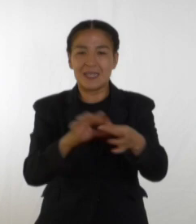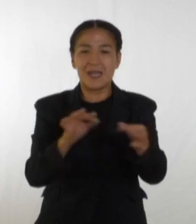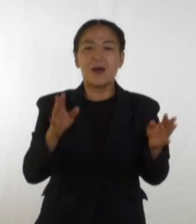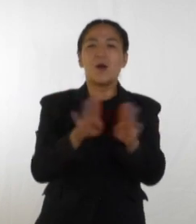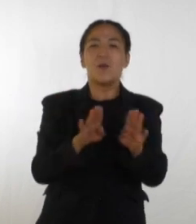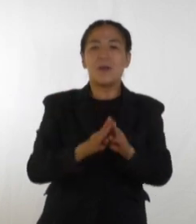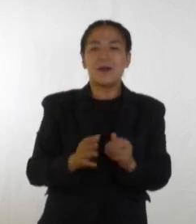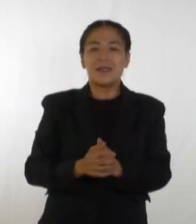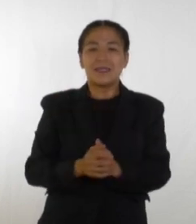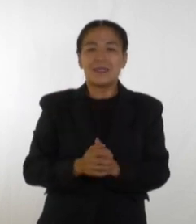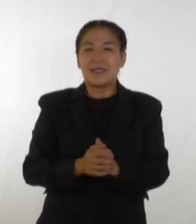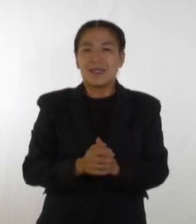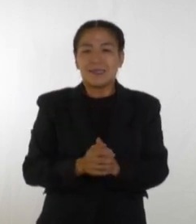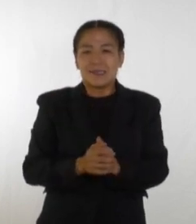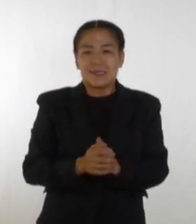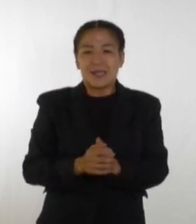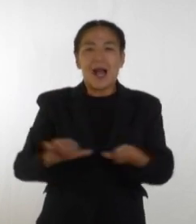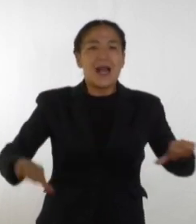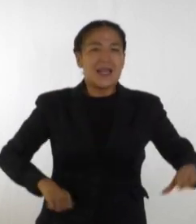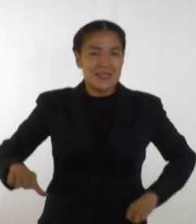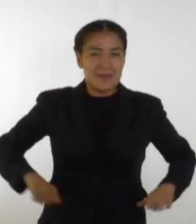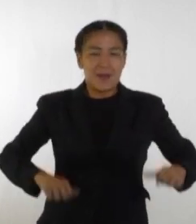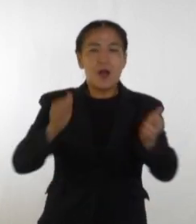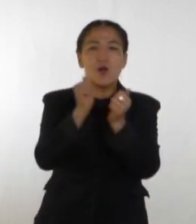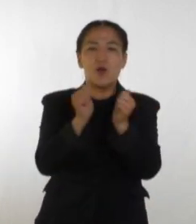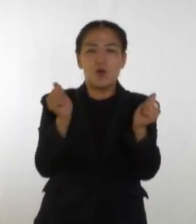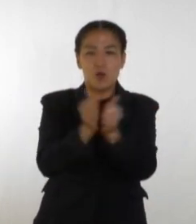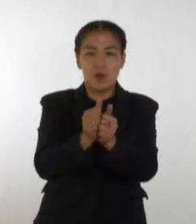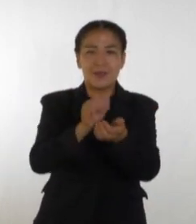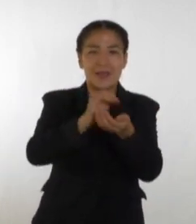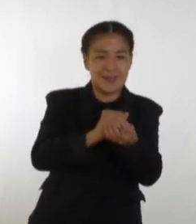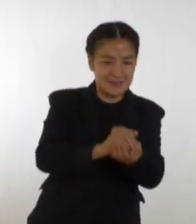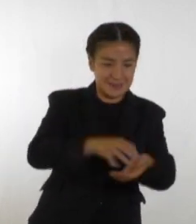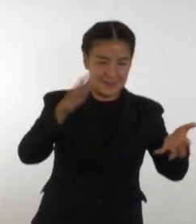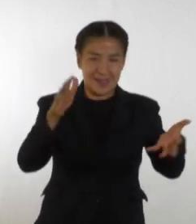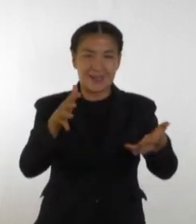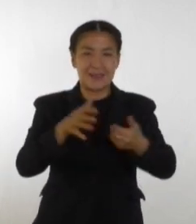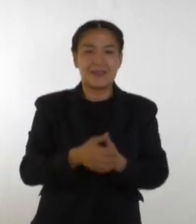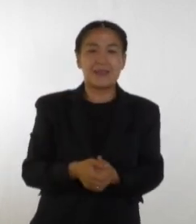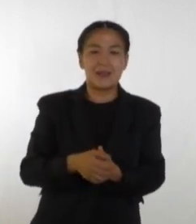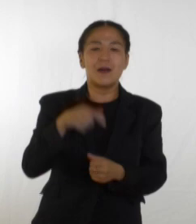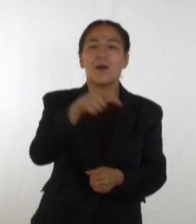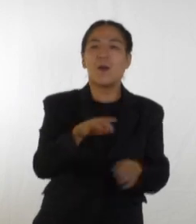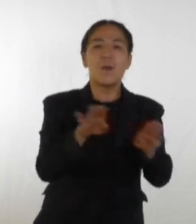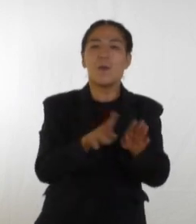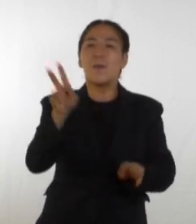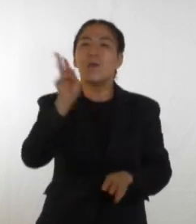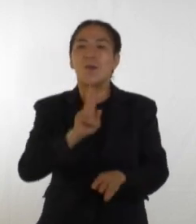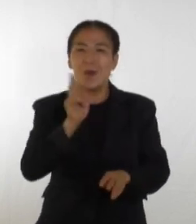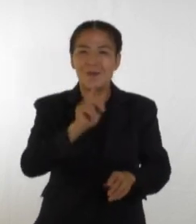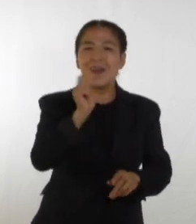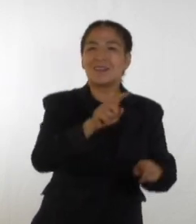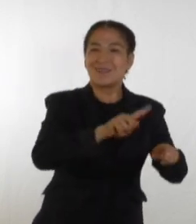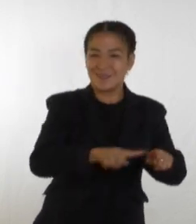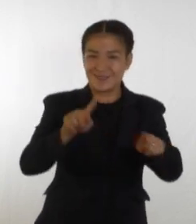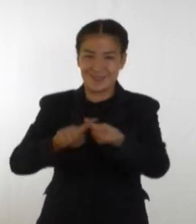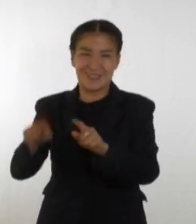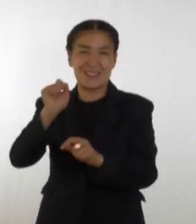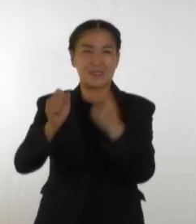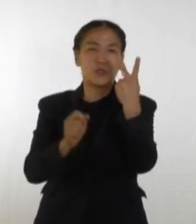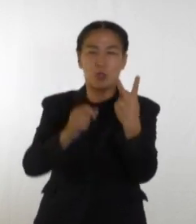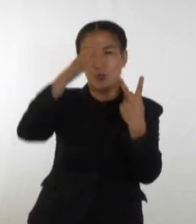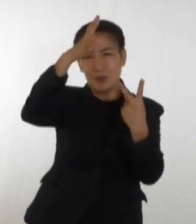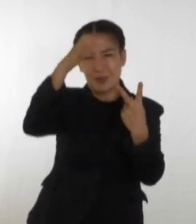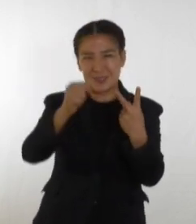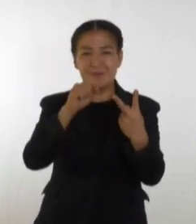ahí trabajo con un dado que no está cargado y un dado que sí está cargado, como para de alguna manera diferenciar estos